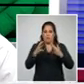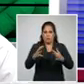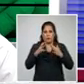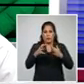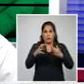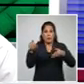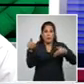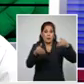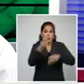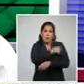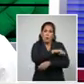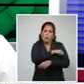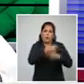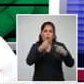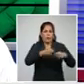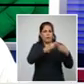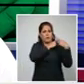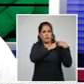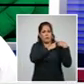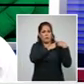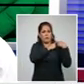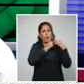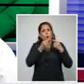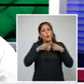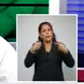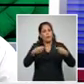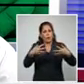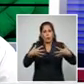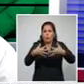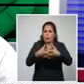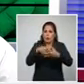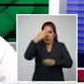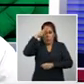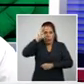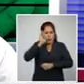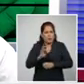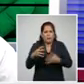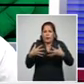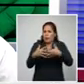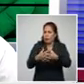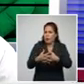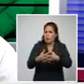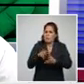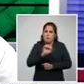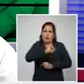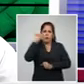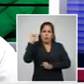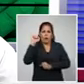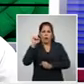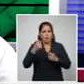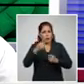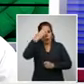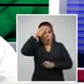participación autorresponsable, que nos unamos como hacemos los cubanos, como Cuba que somos en